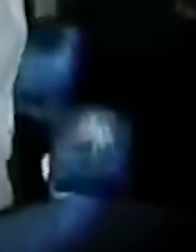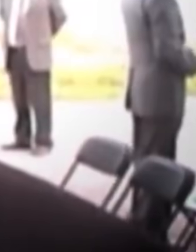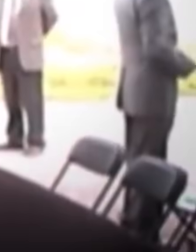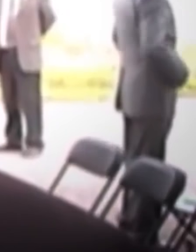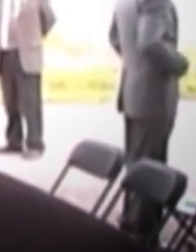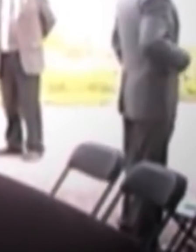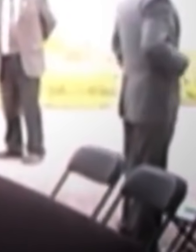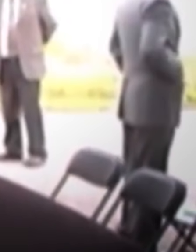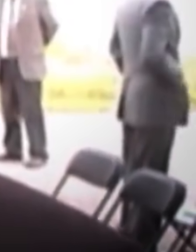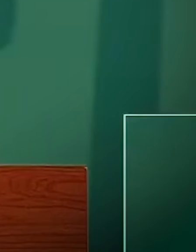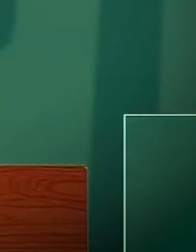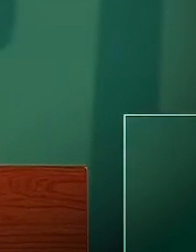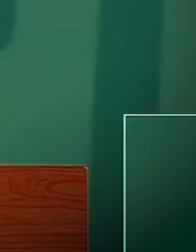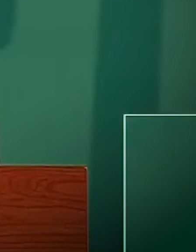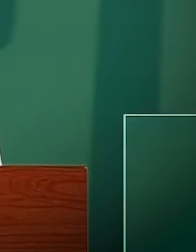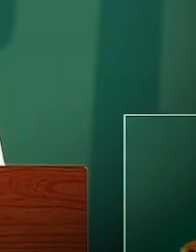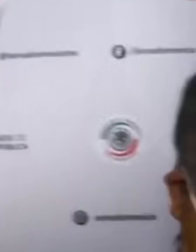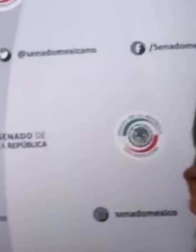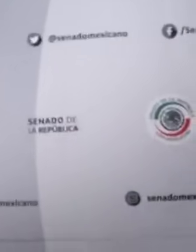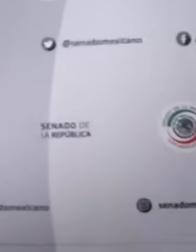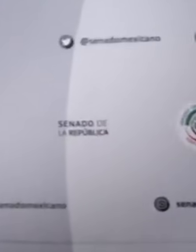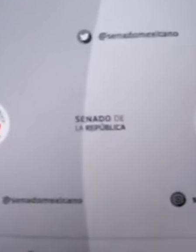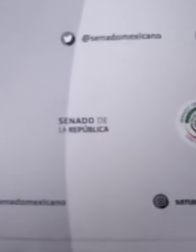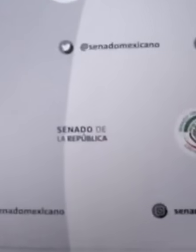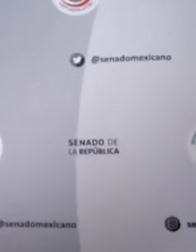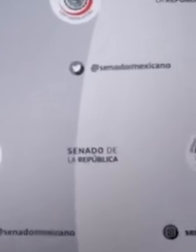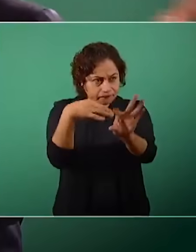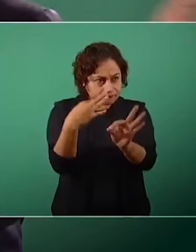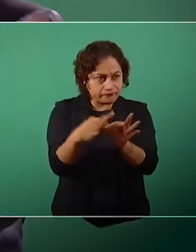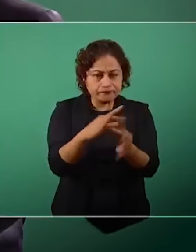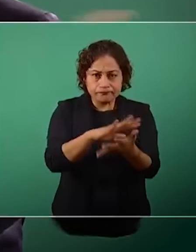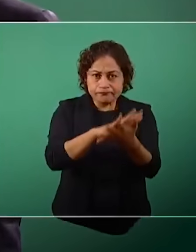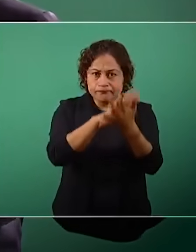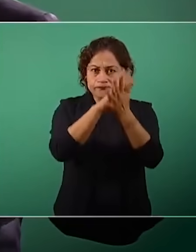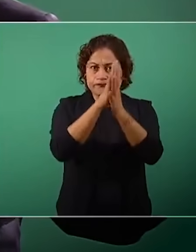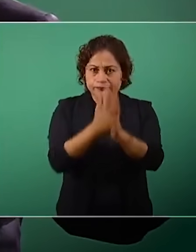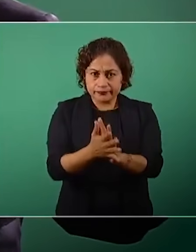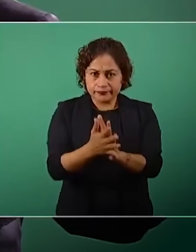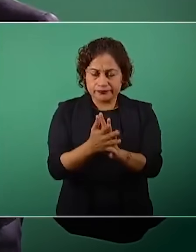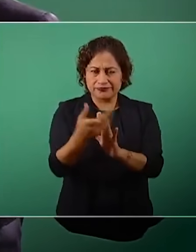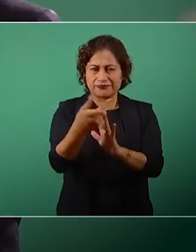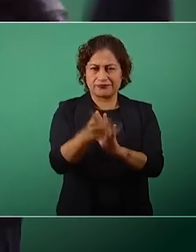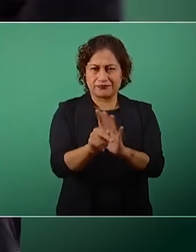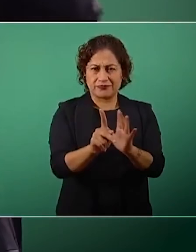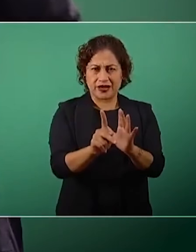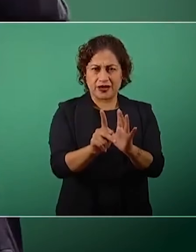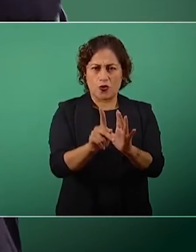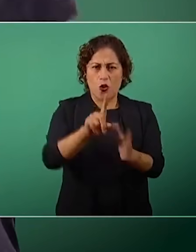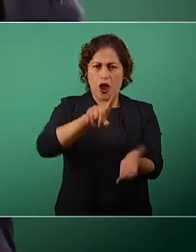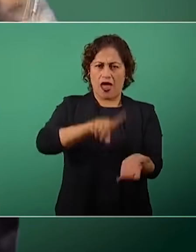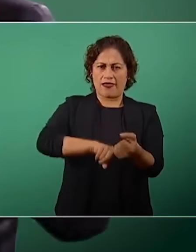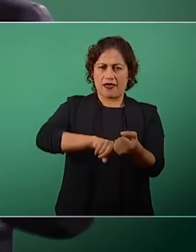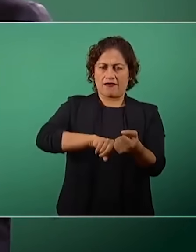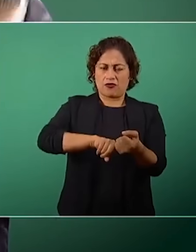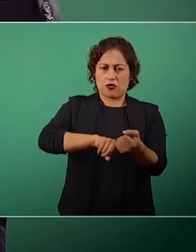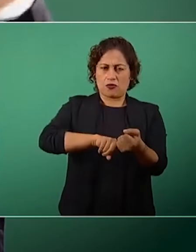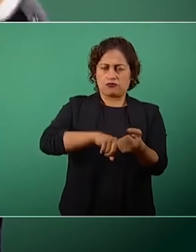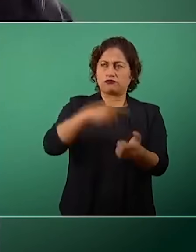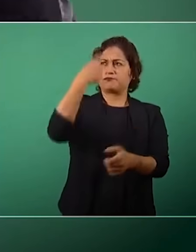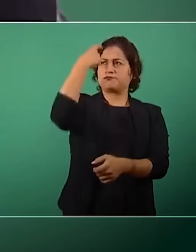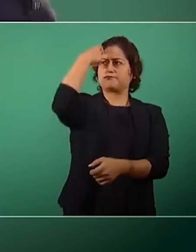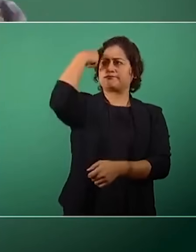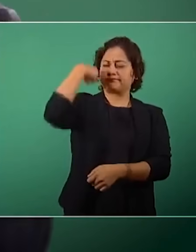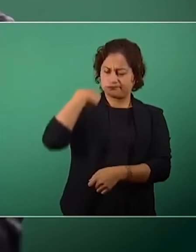Robledo, Cárdenas, Alcalde e incluso Monreal son más manejables bajo los códigos puristas de la llamada